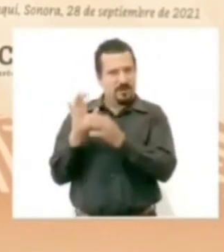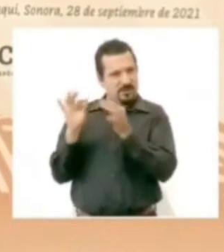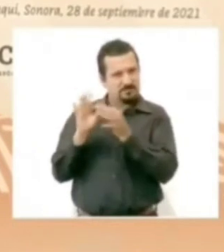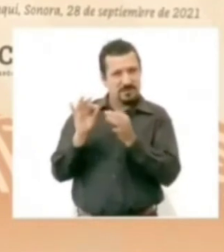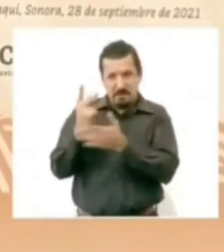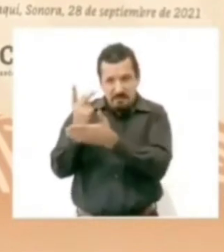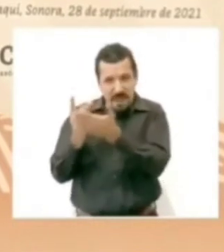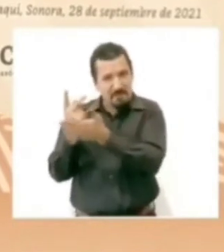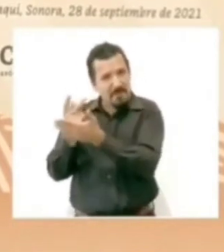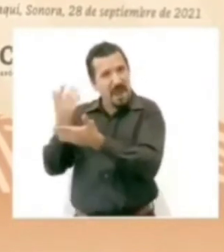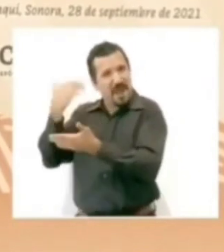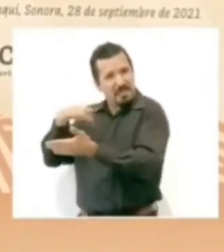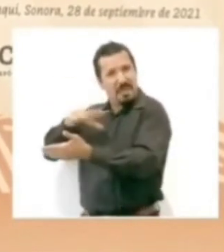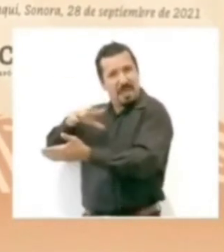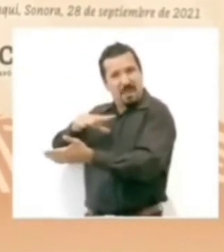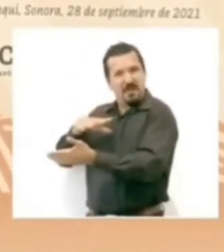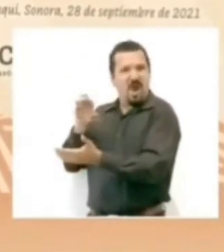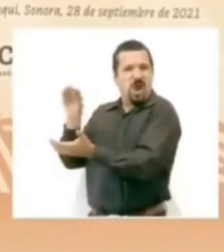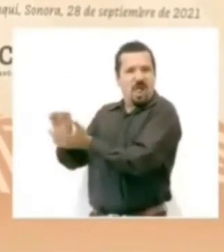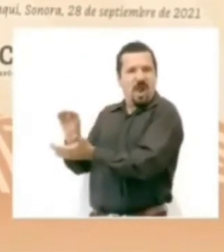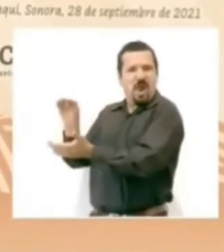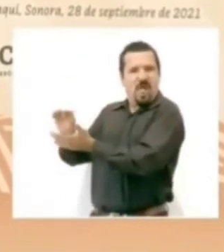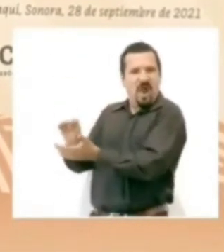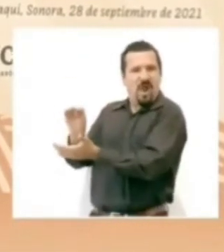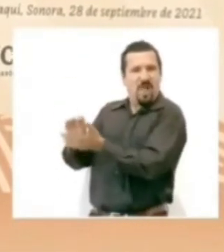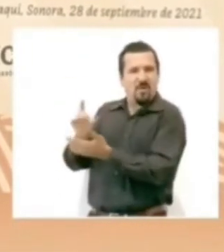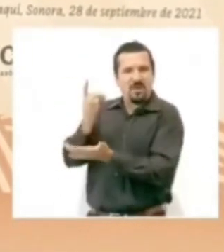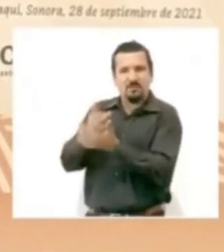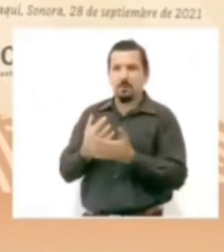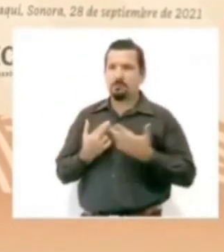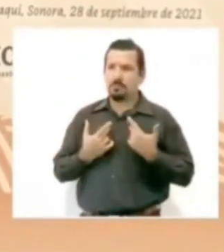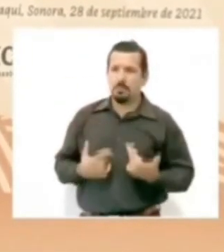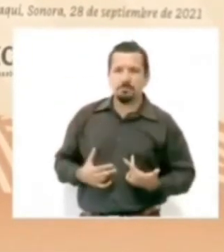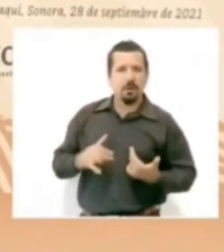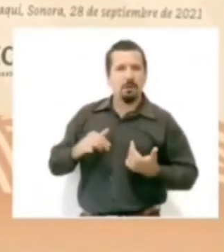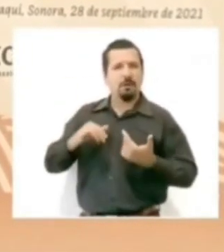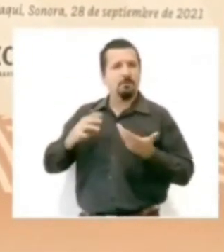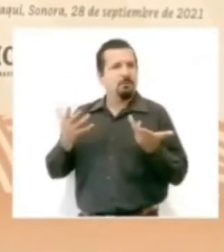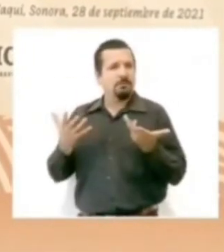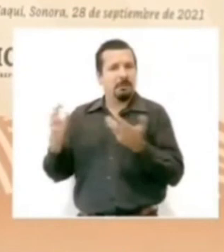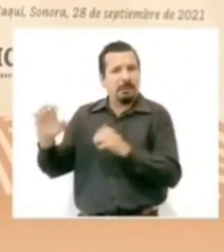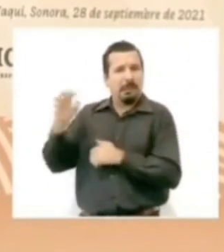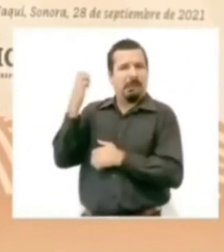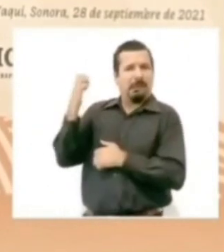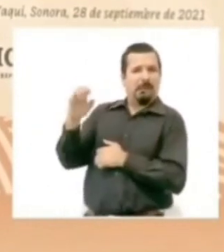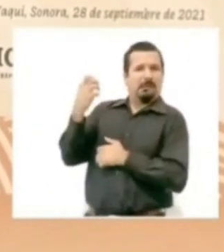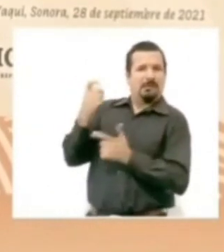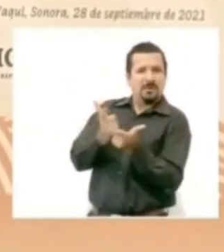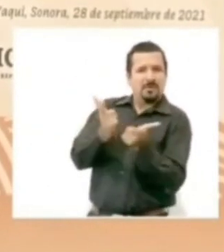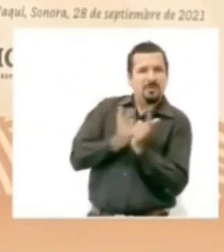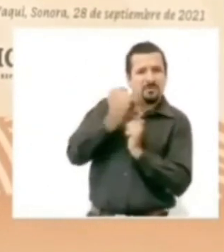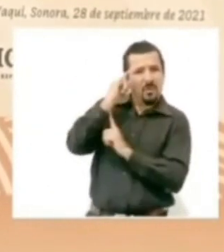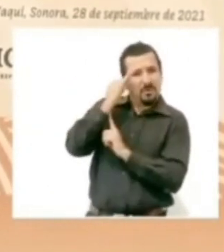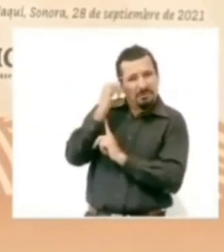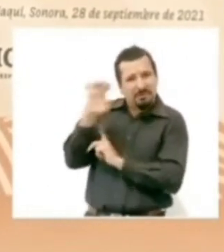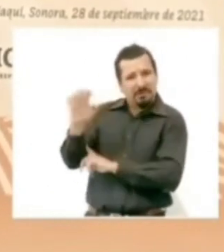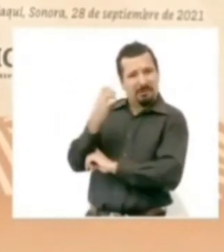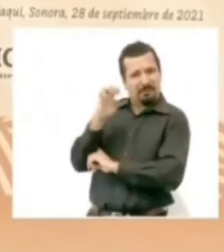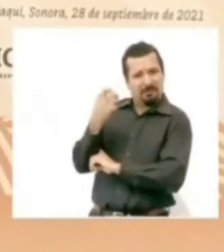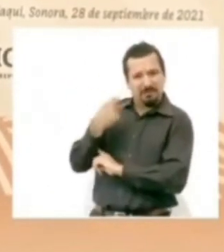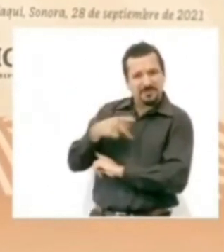ninguno realizado y que solo han significado frustración tras frustración, engaño tras engaño para la tribu y para la gente